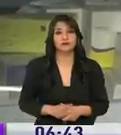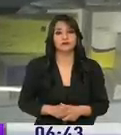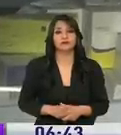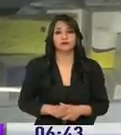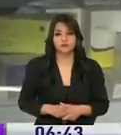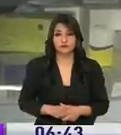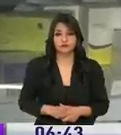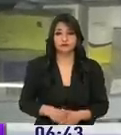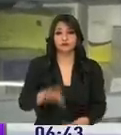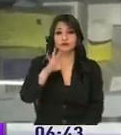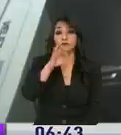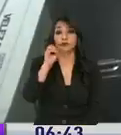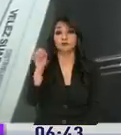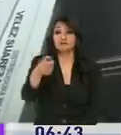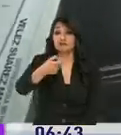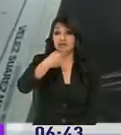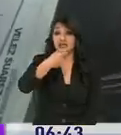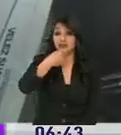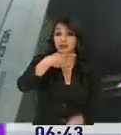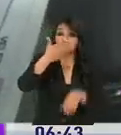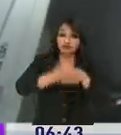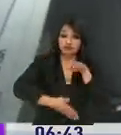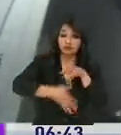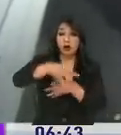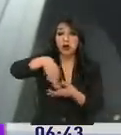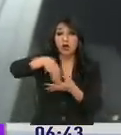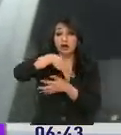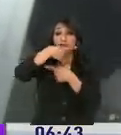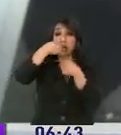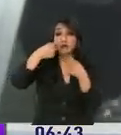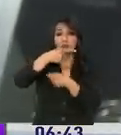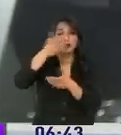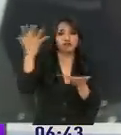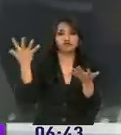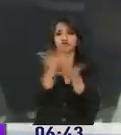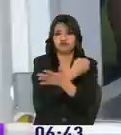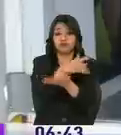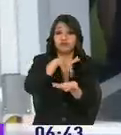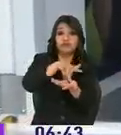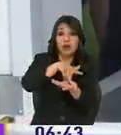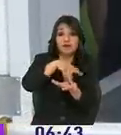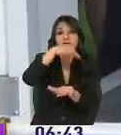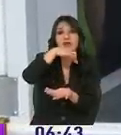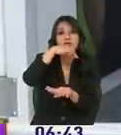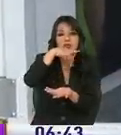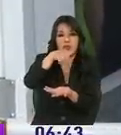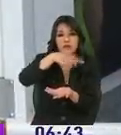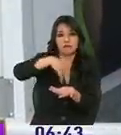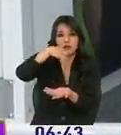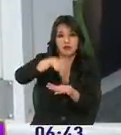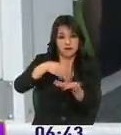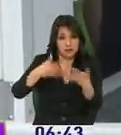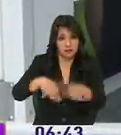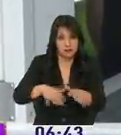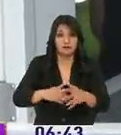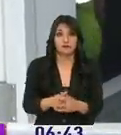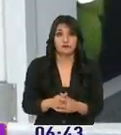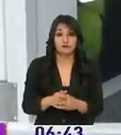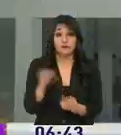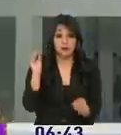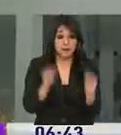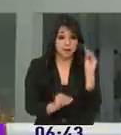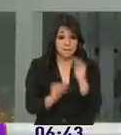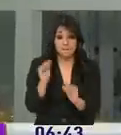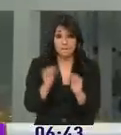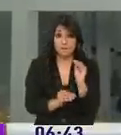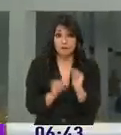Más de 900 medicamentos entre caducados y adulterados fueron decomisados en una farmacia en Manta, provincia de Manabí. Entre los insumos incautados